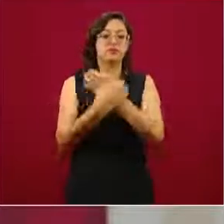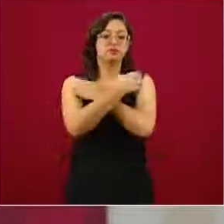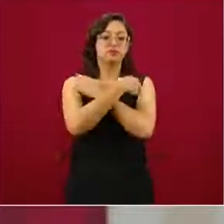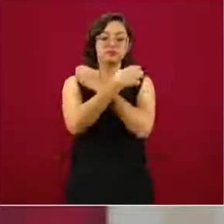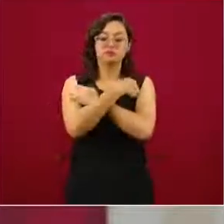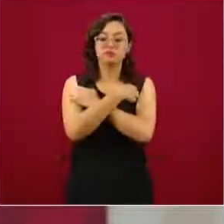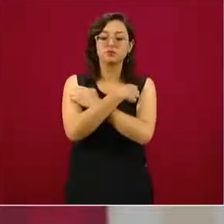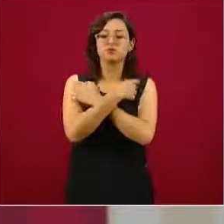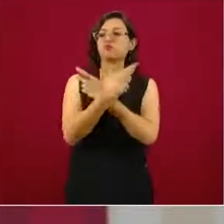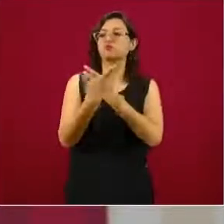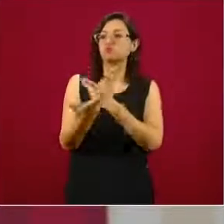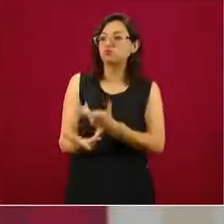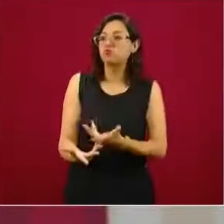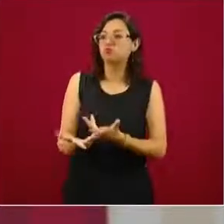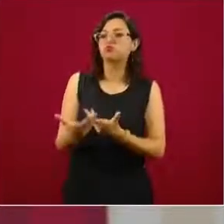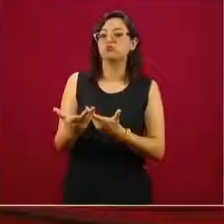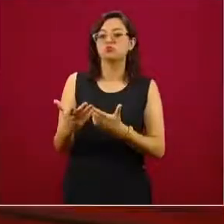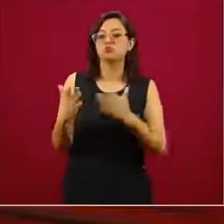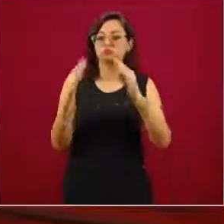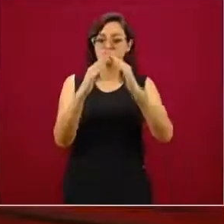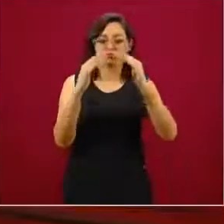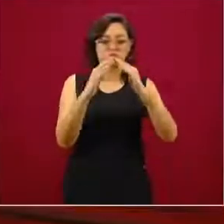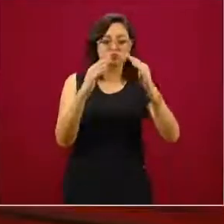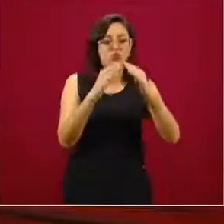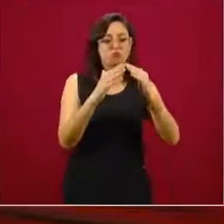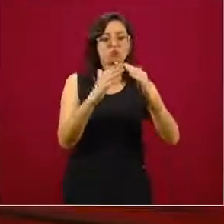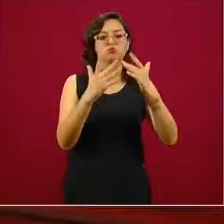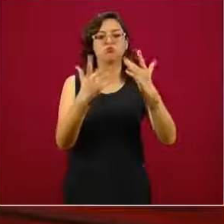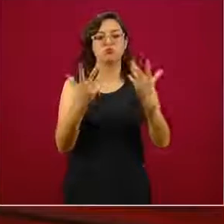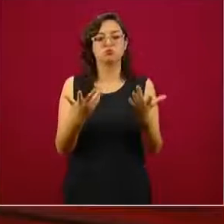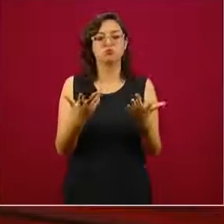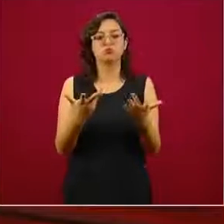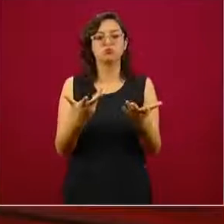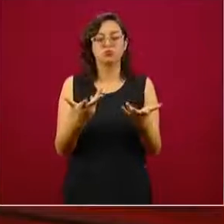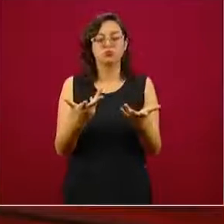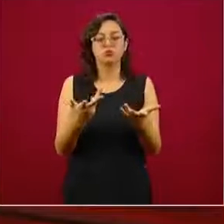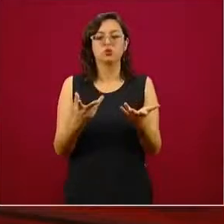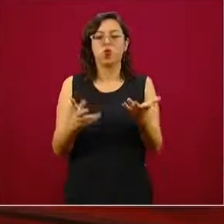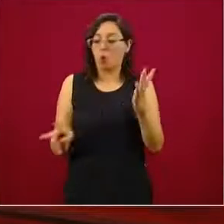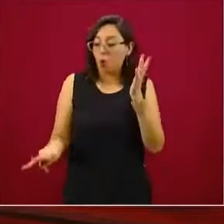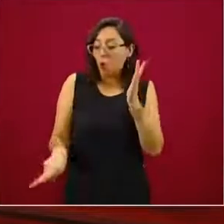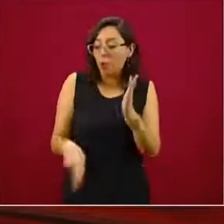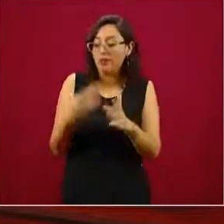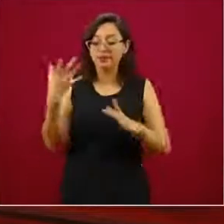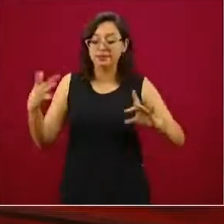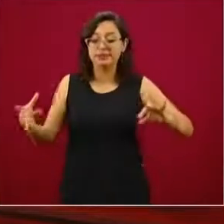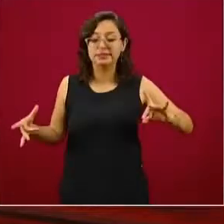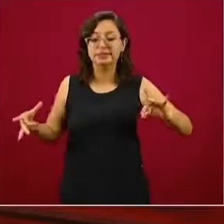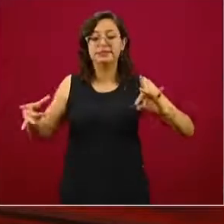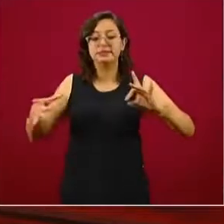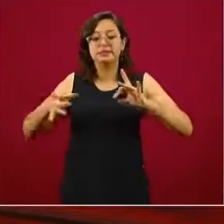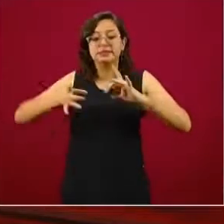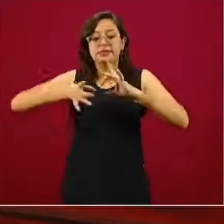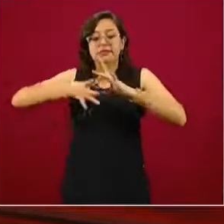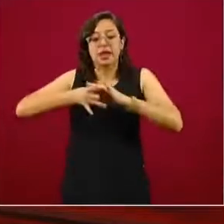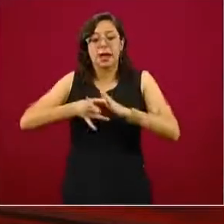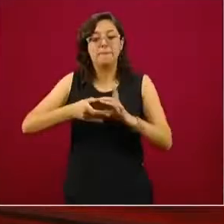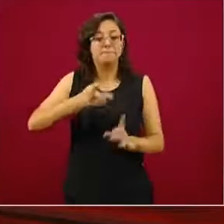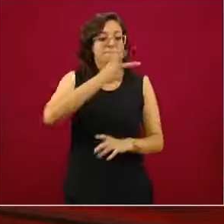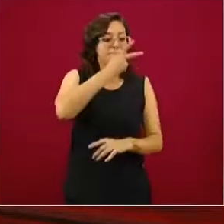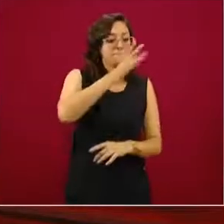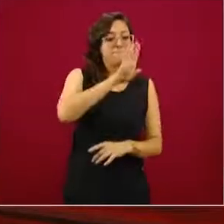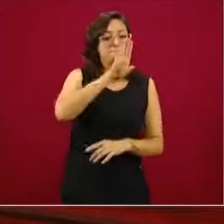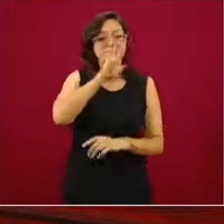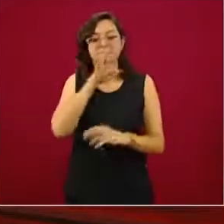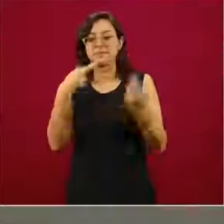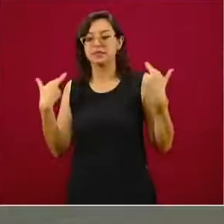distancia es la compenetración, la corresponsabilidad de nuevo de madres y padres de familia en la educación de sus